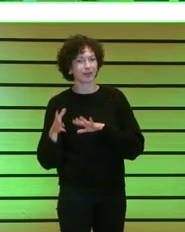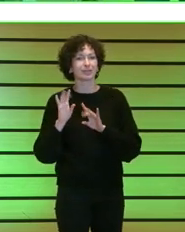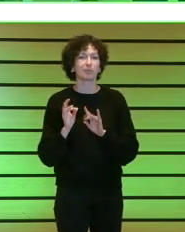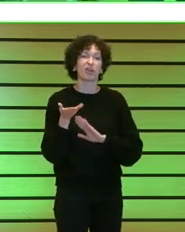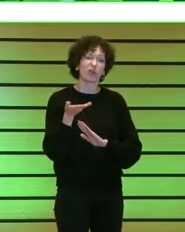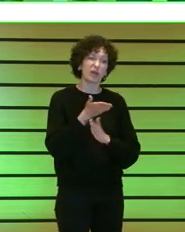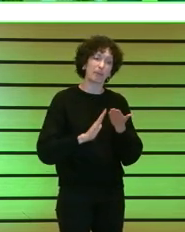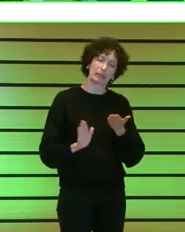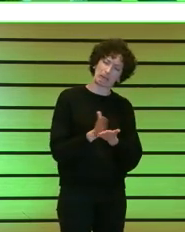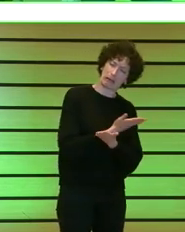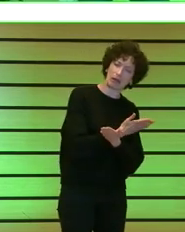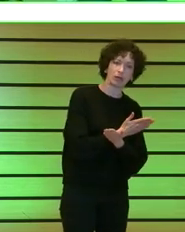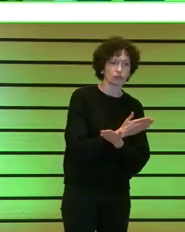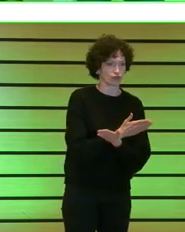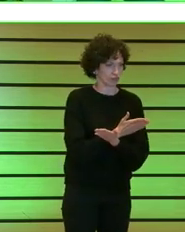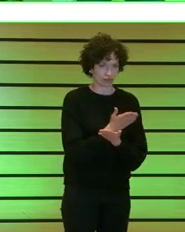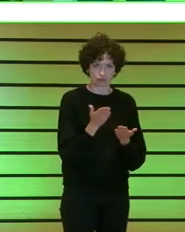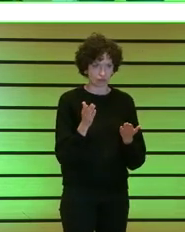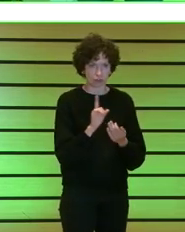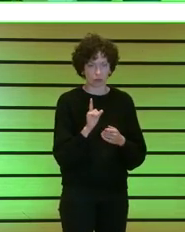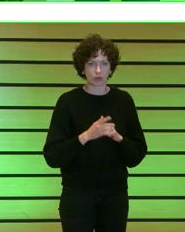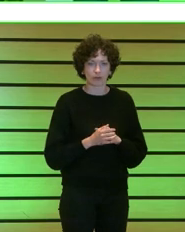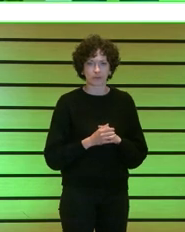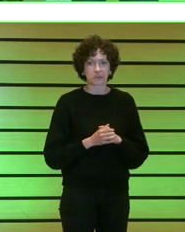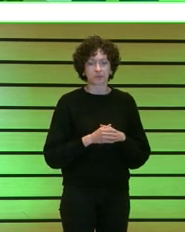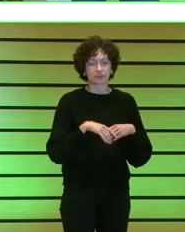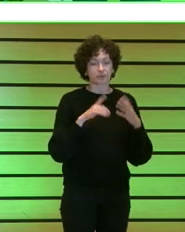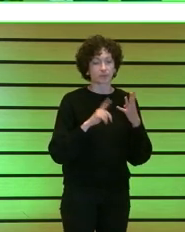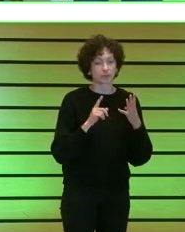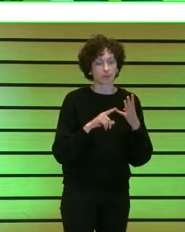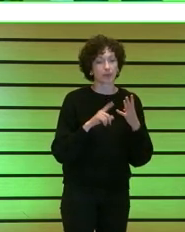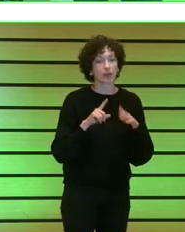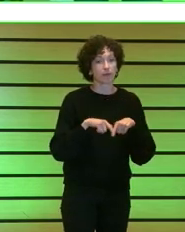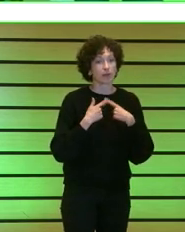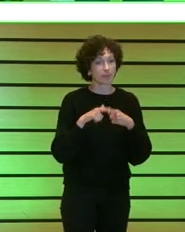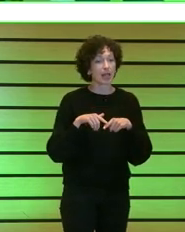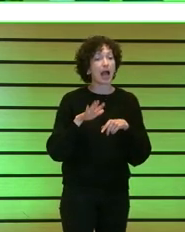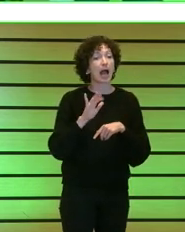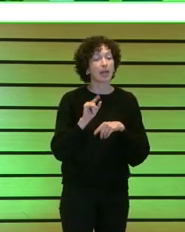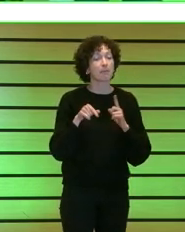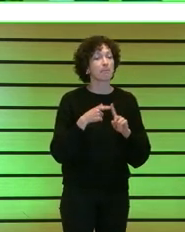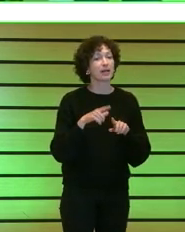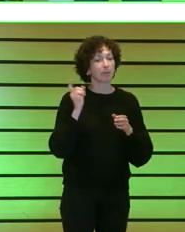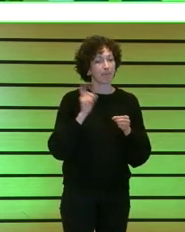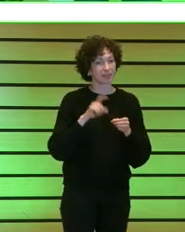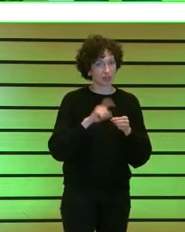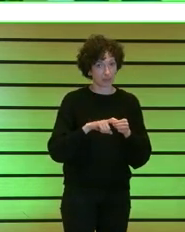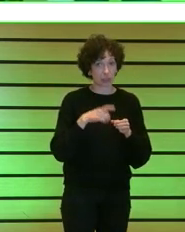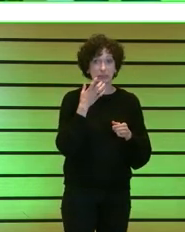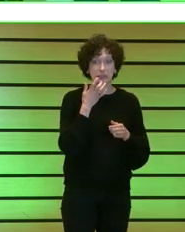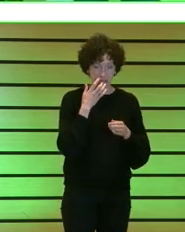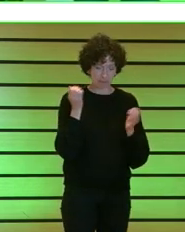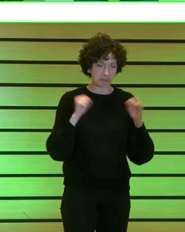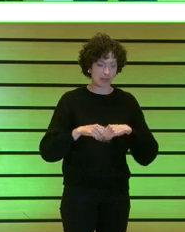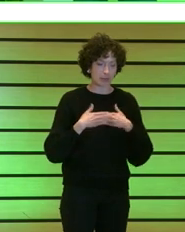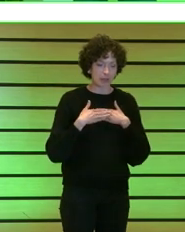están en este lío el cuarto punto es la presencia y participación de familiares si abrir las puertas para que los